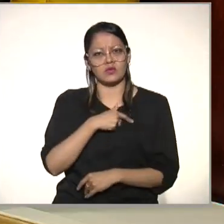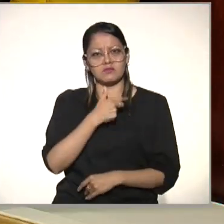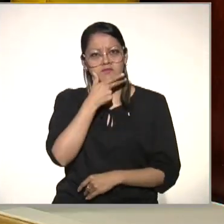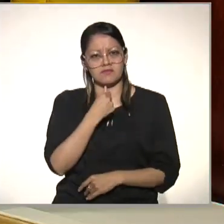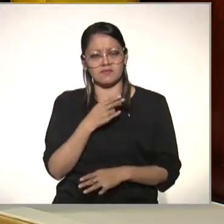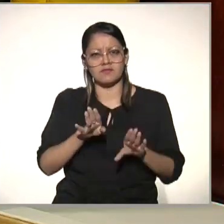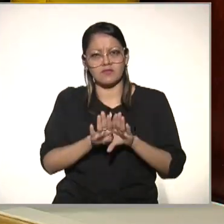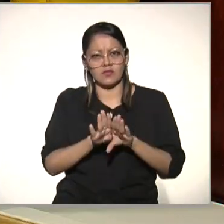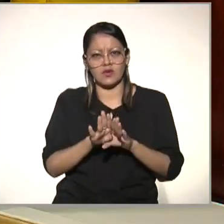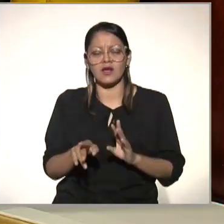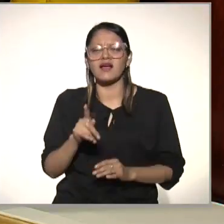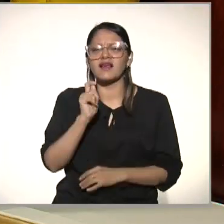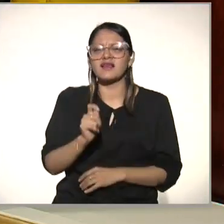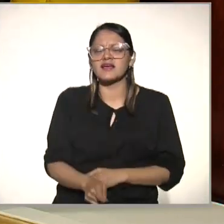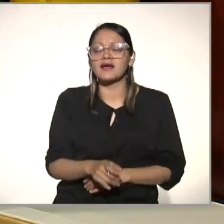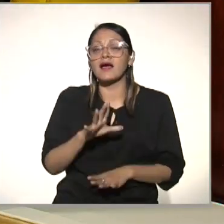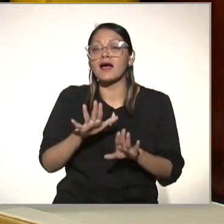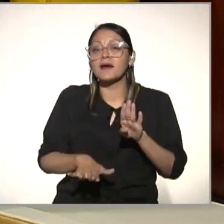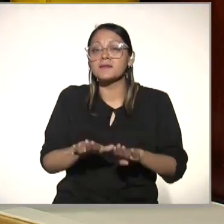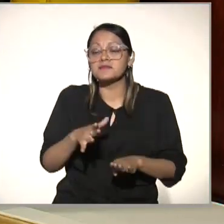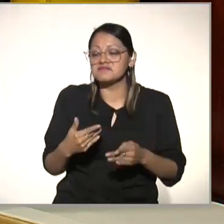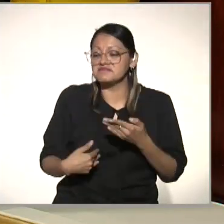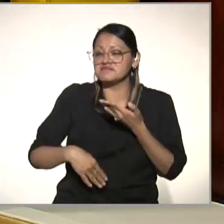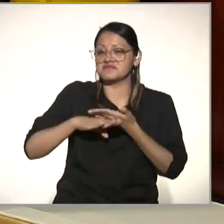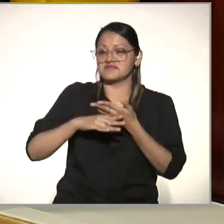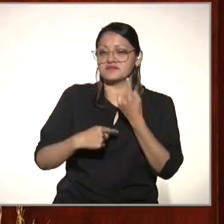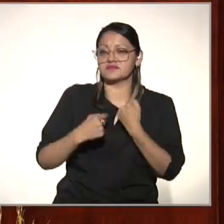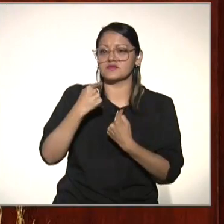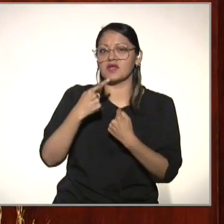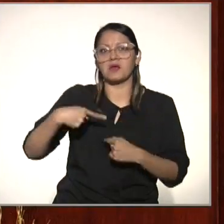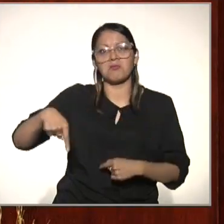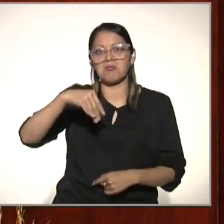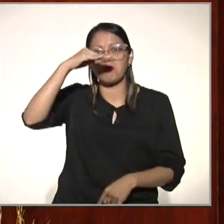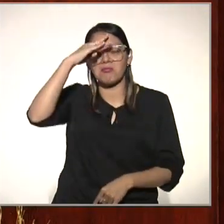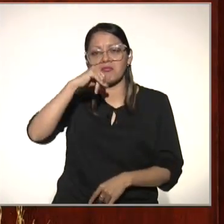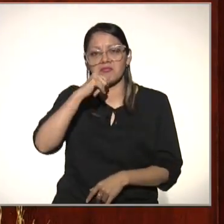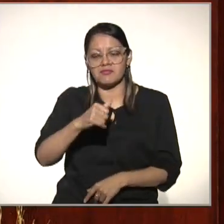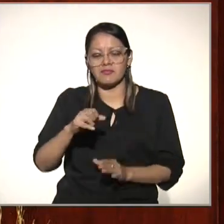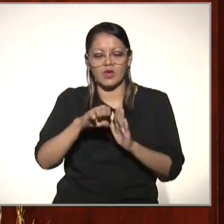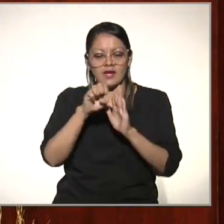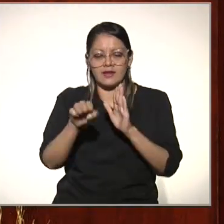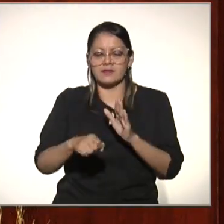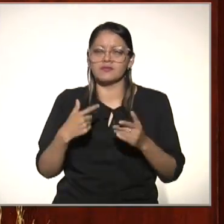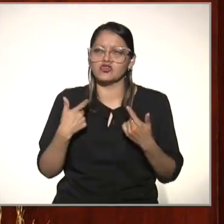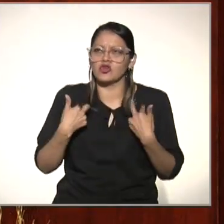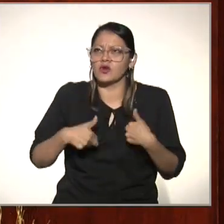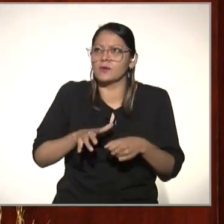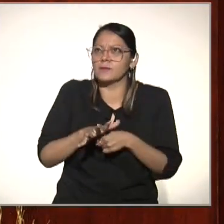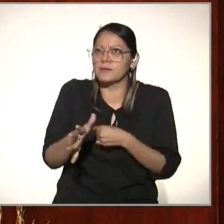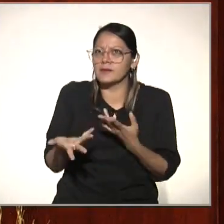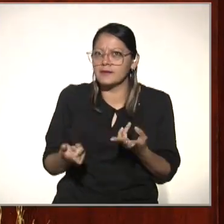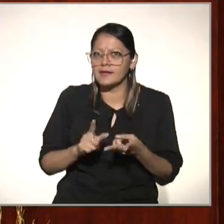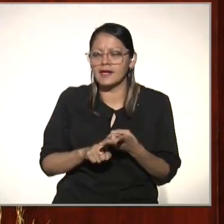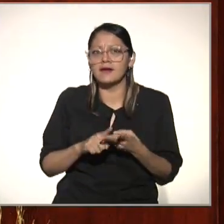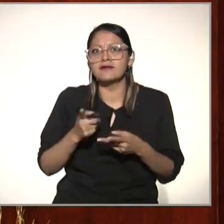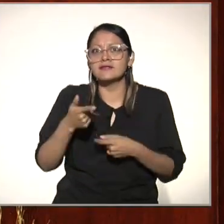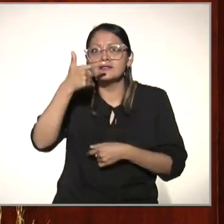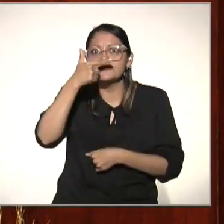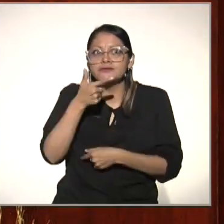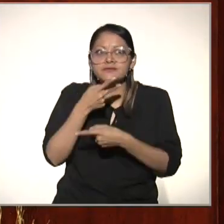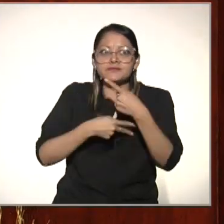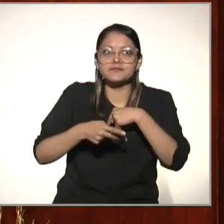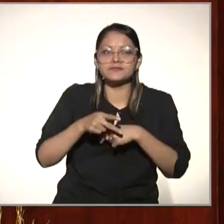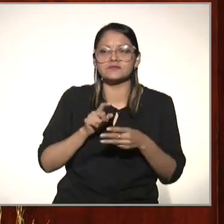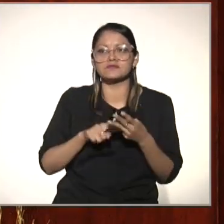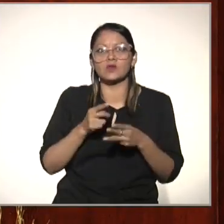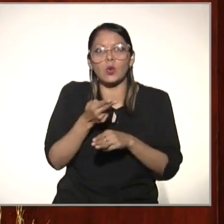masculinidad. Esto supone que hay violencias que ni siquiera se piensan. Por ejemplo, ¿qué me pongo de ropa? ¿A qué hora vuelvo a la noche? ¿Si pido